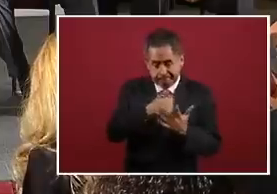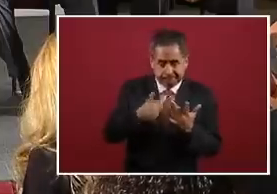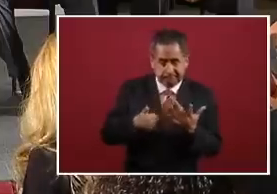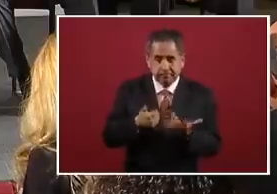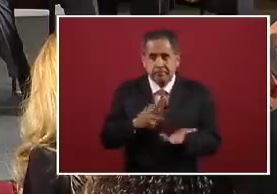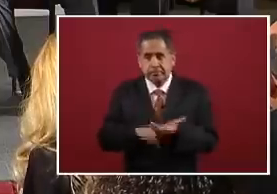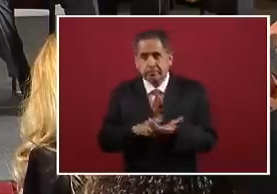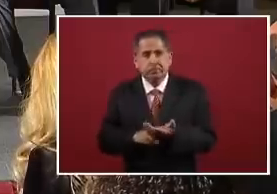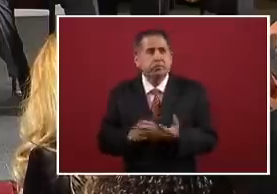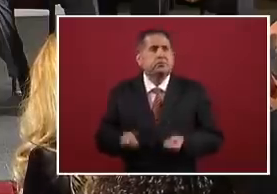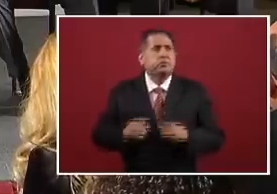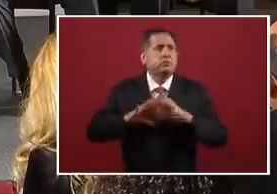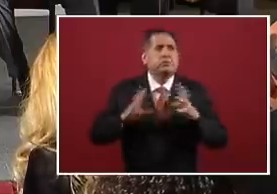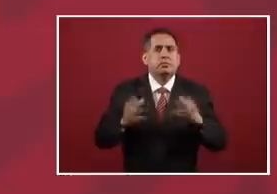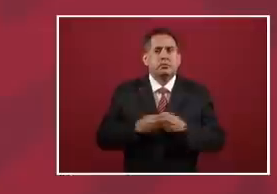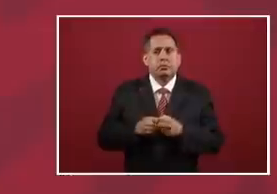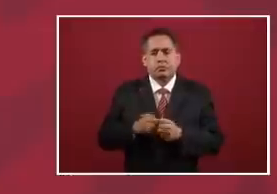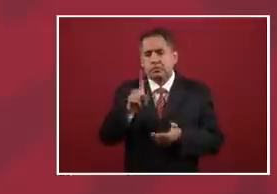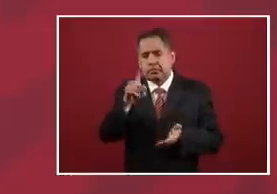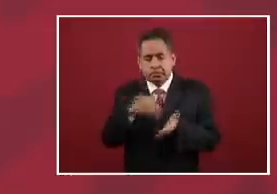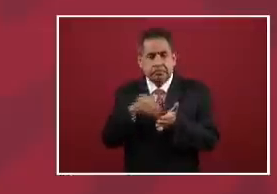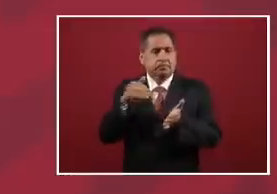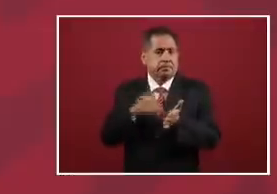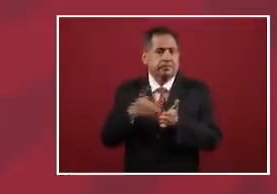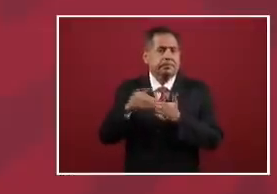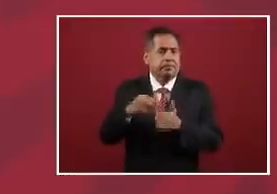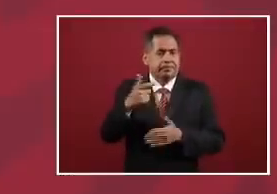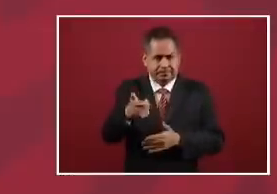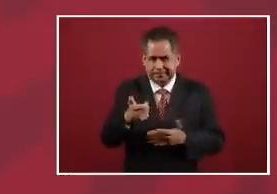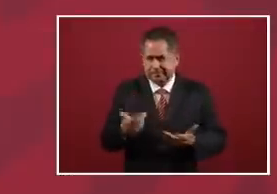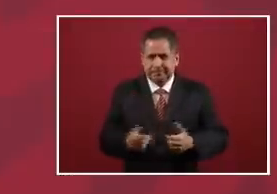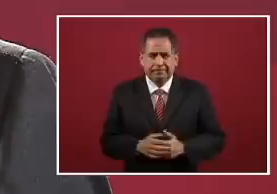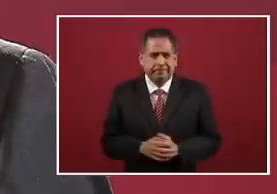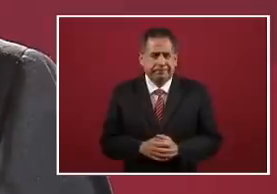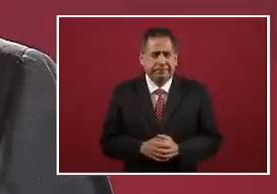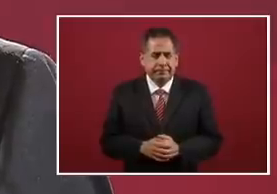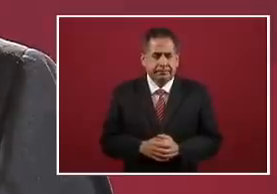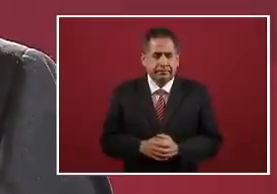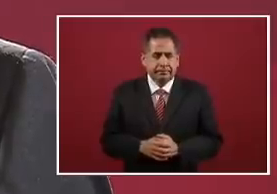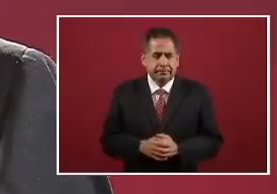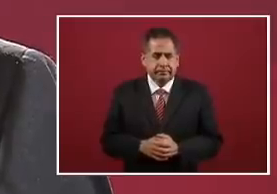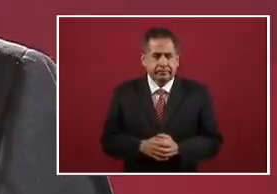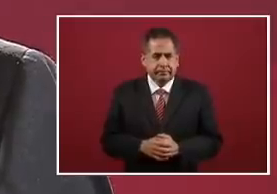costó alrededor de 1,000 millones de pesos.